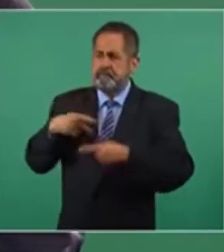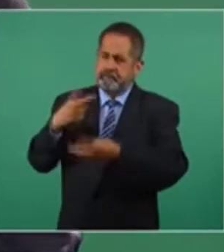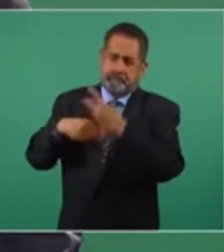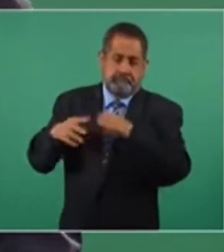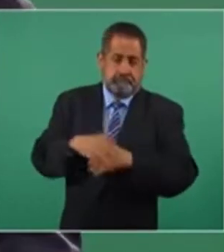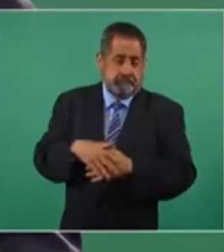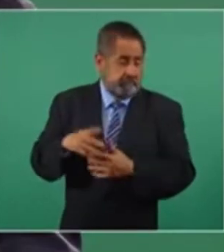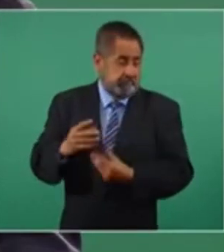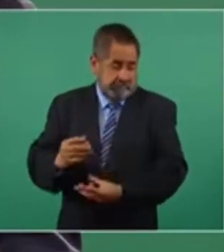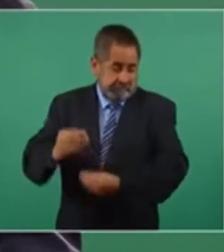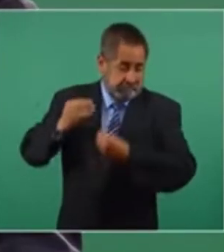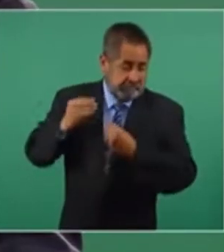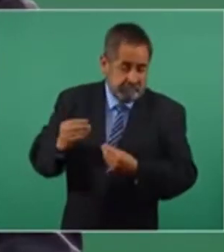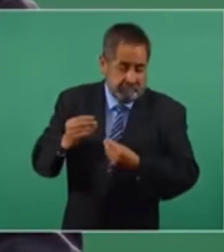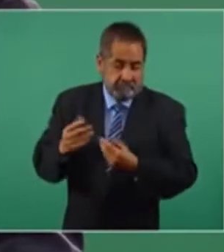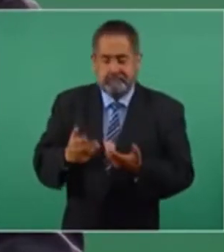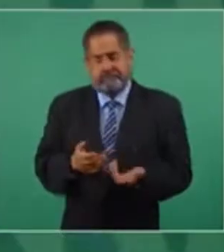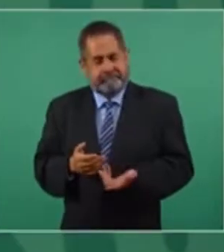Tampoco.